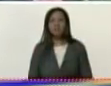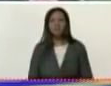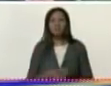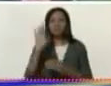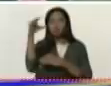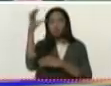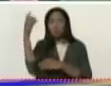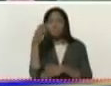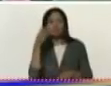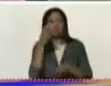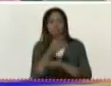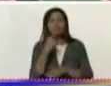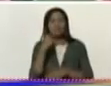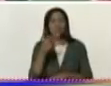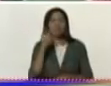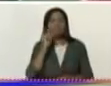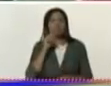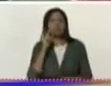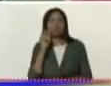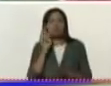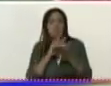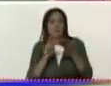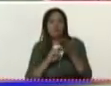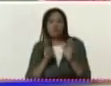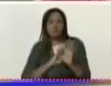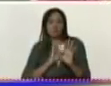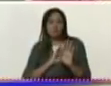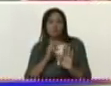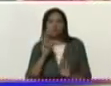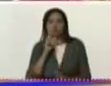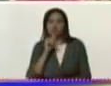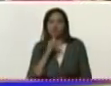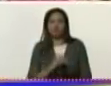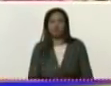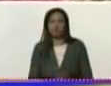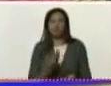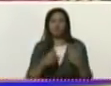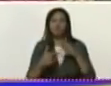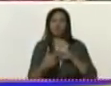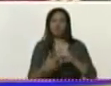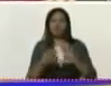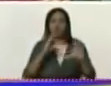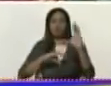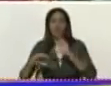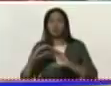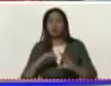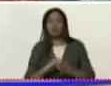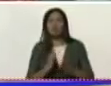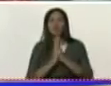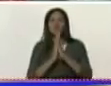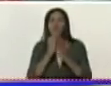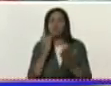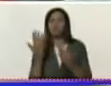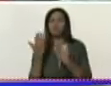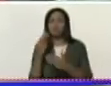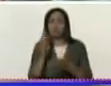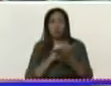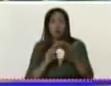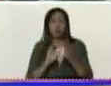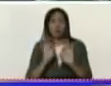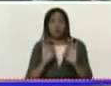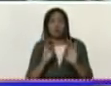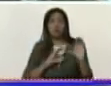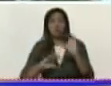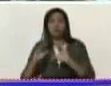Colombia también ha salido a desmentirme, no lo he leído yo personalmente. ¿Qué dice el comunicado? Por favor, yo no he leído el comunicado